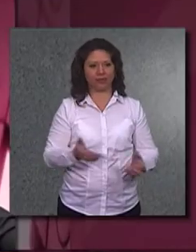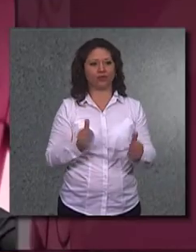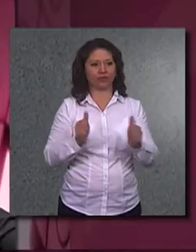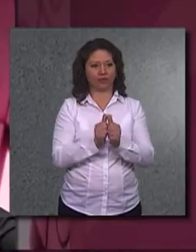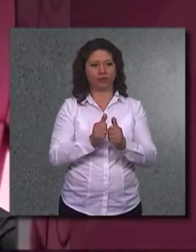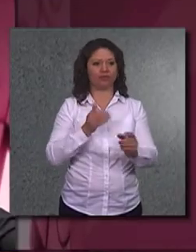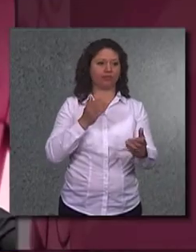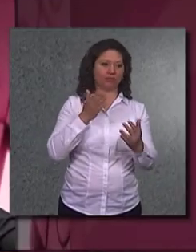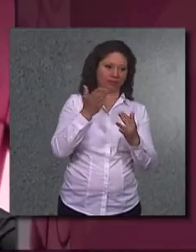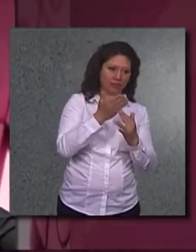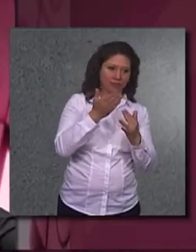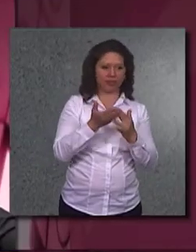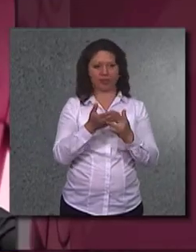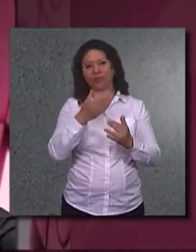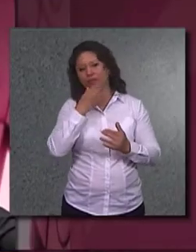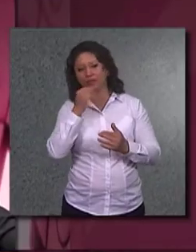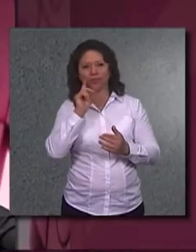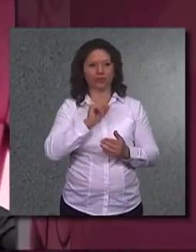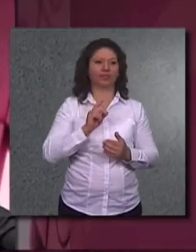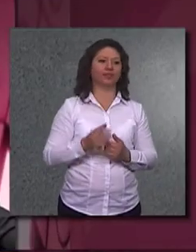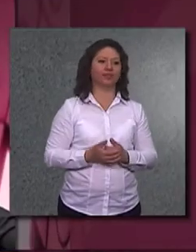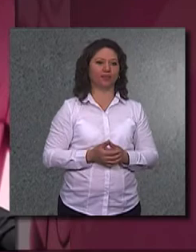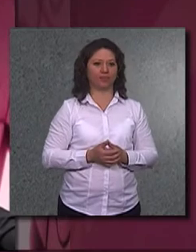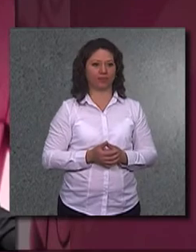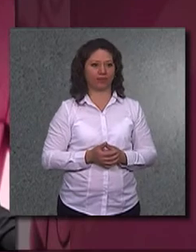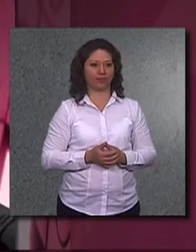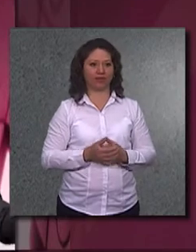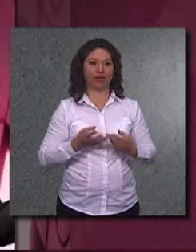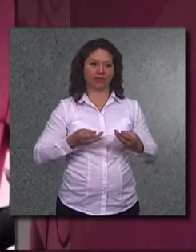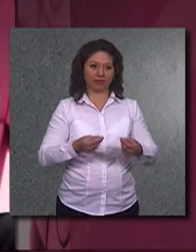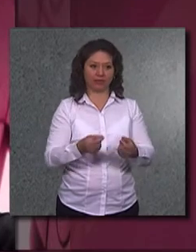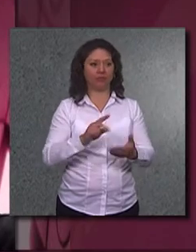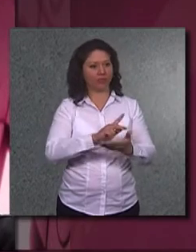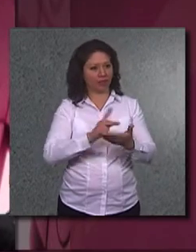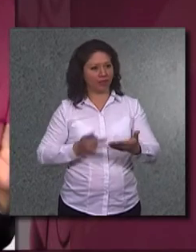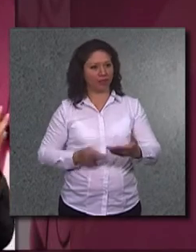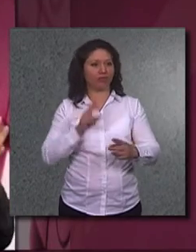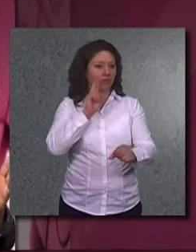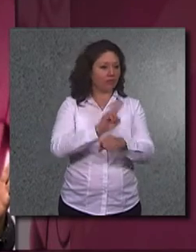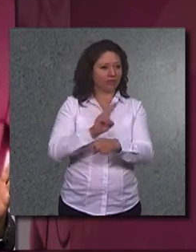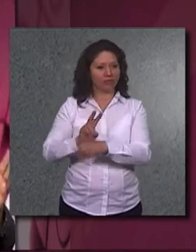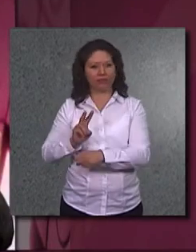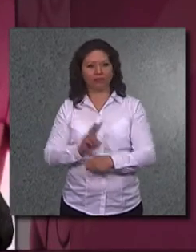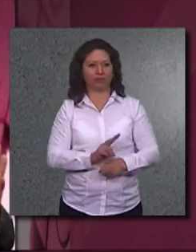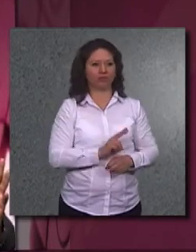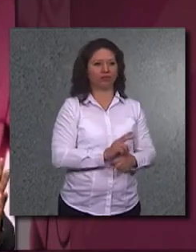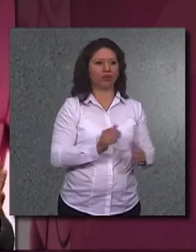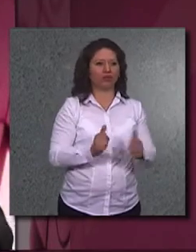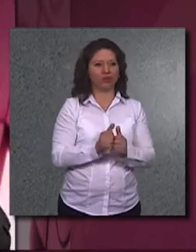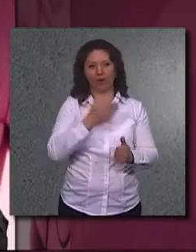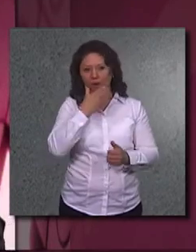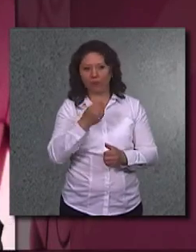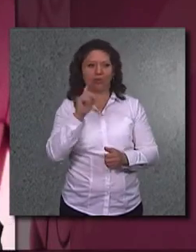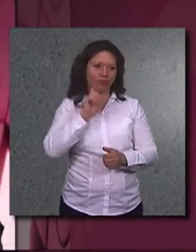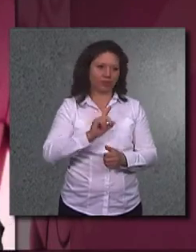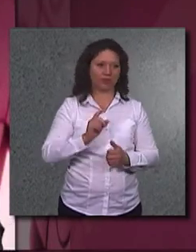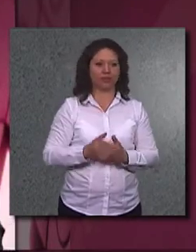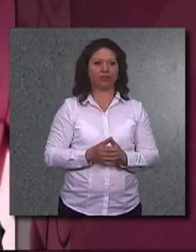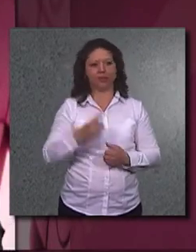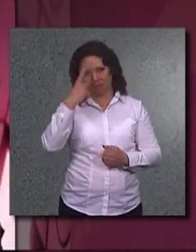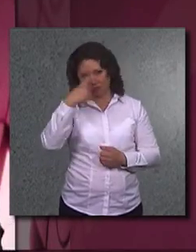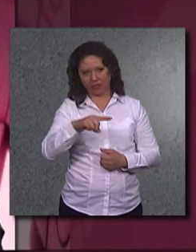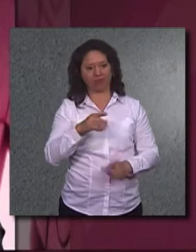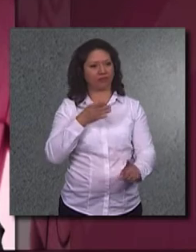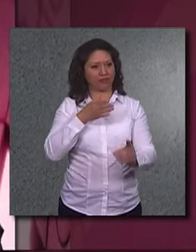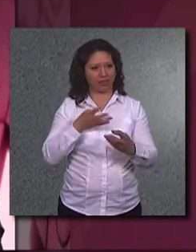realicen con perspectiva de género eso por una parte el gasto programado vigilado con perspectiva de género pero